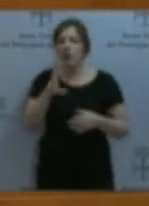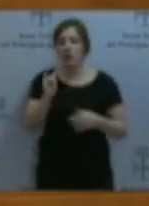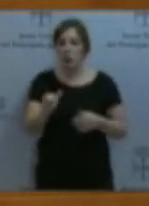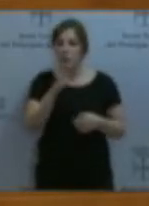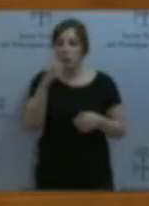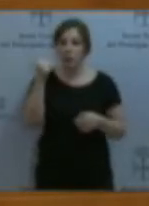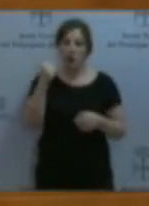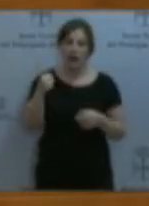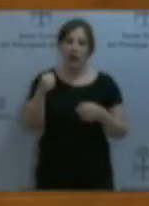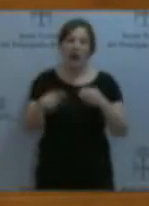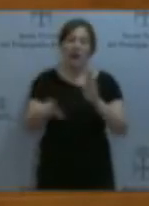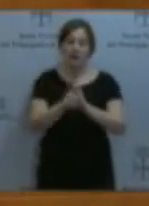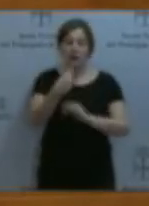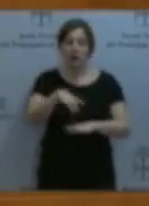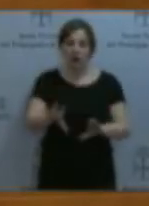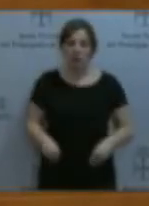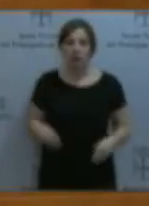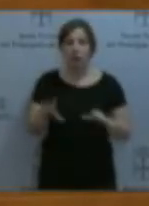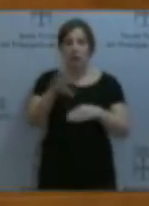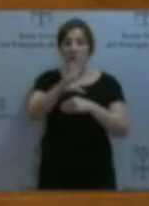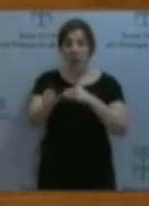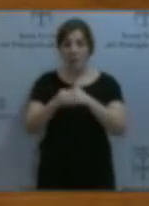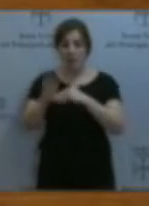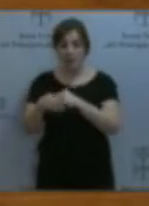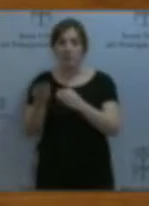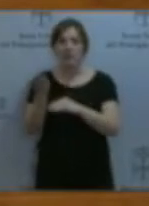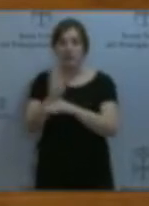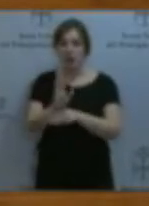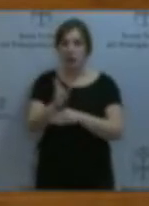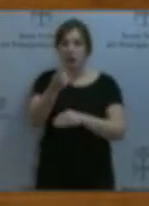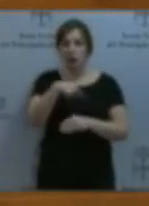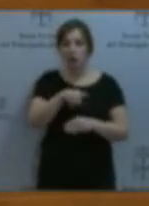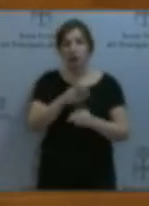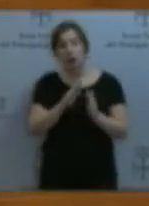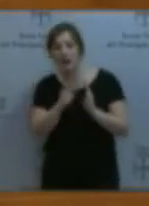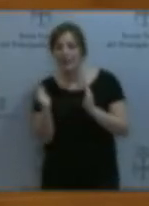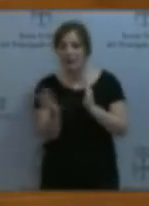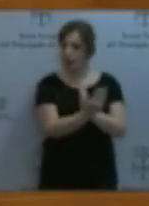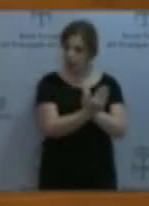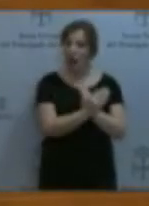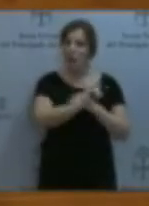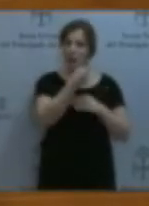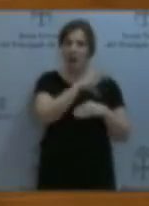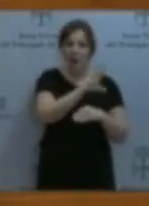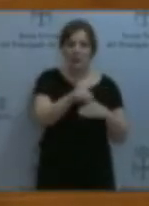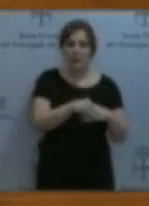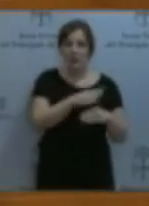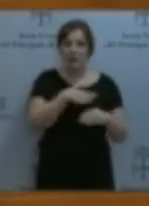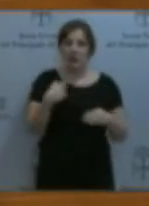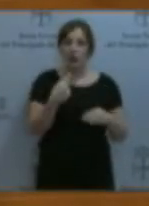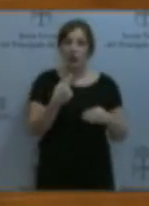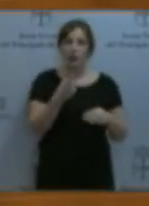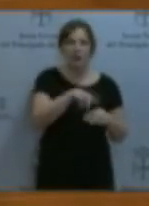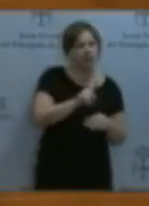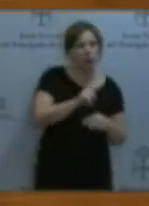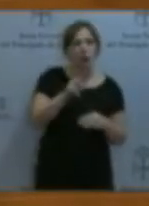Legislativo. Vamos a aceptar las enmiendas presentadas. Hemos acordado una transaccional con la primera de ellas, plantea subir de 1 mes a 2 el plazo para que el Gobierno